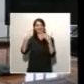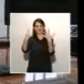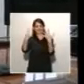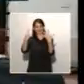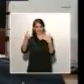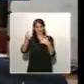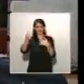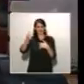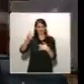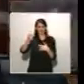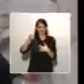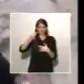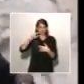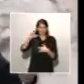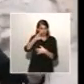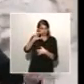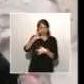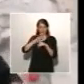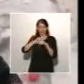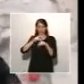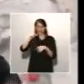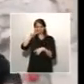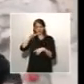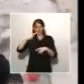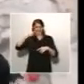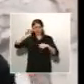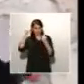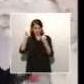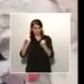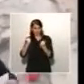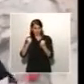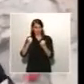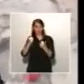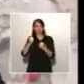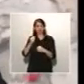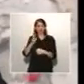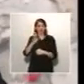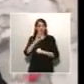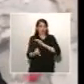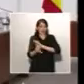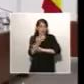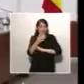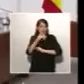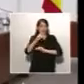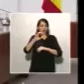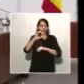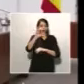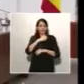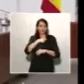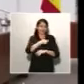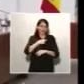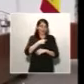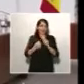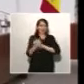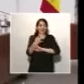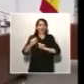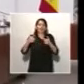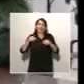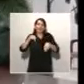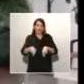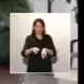internacionales, que hoy se han constituido, aunque ya se habían reunido de manera preliminar en otras ocasiones, y que podrá ser ampliado